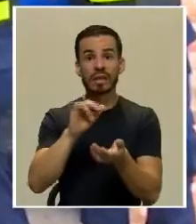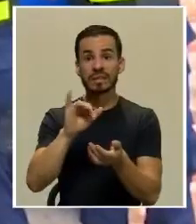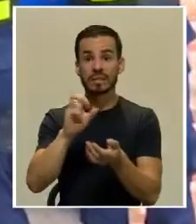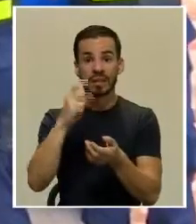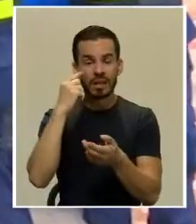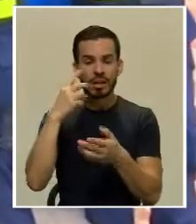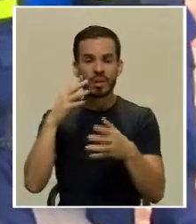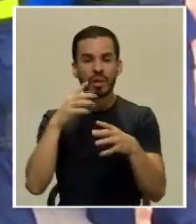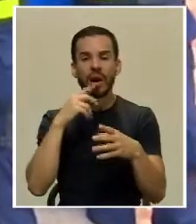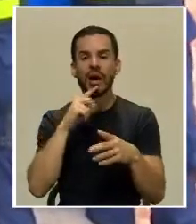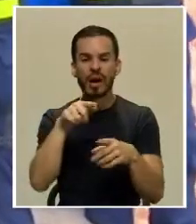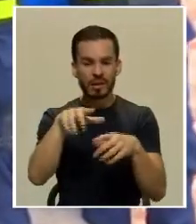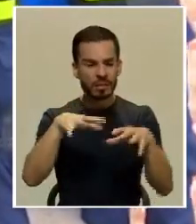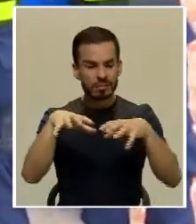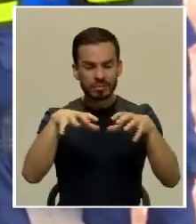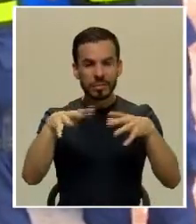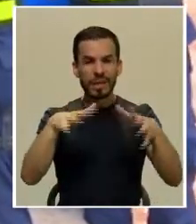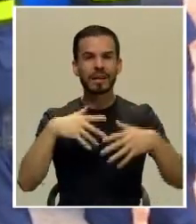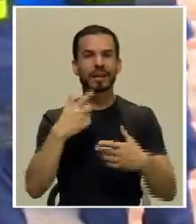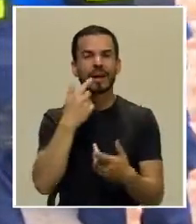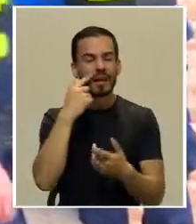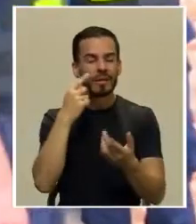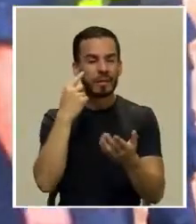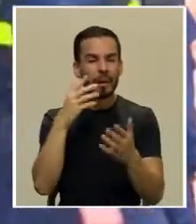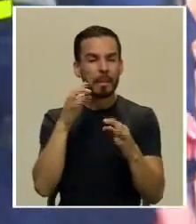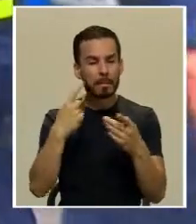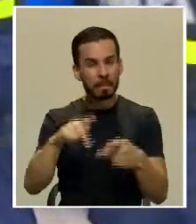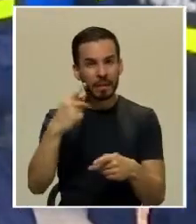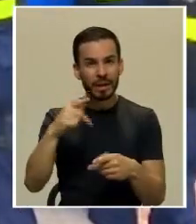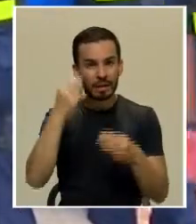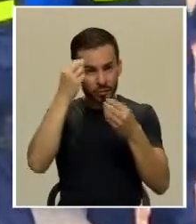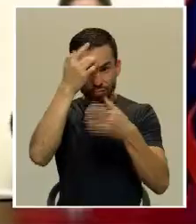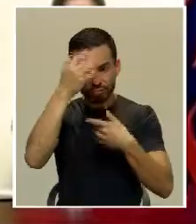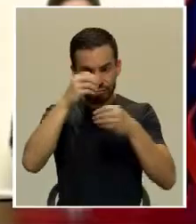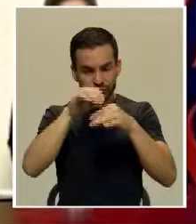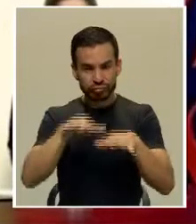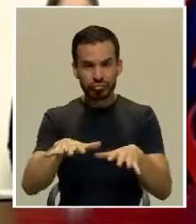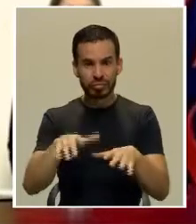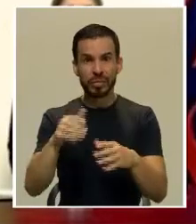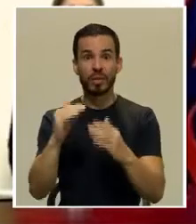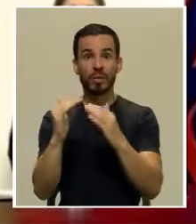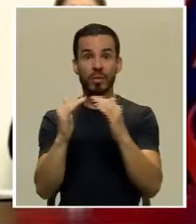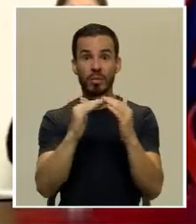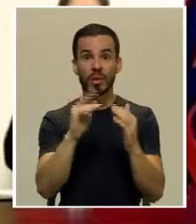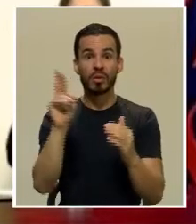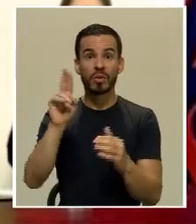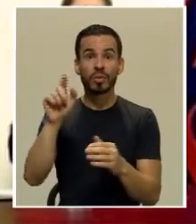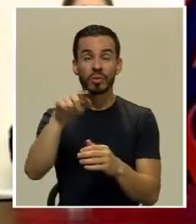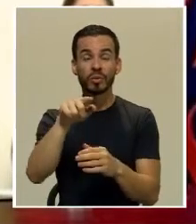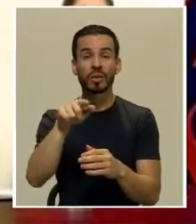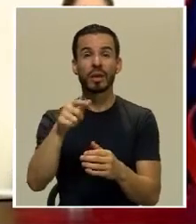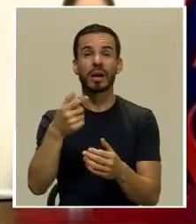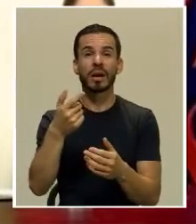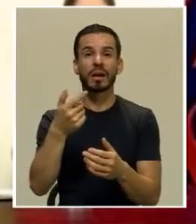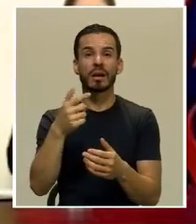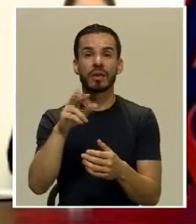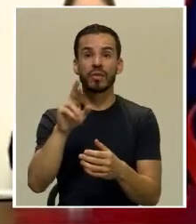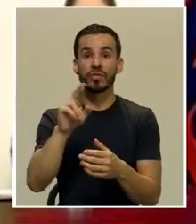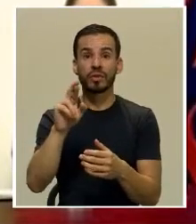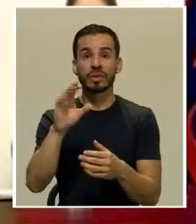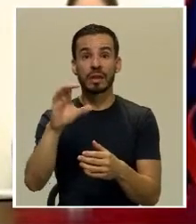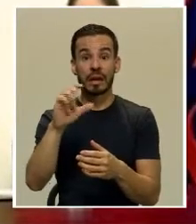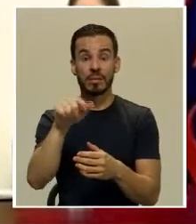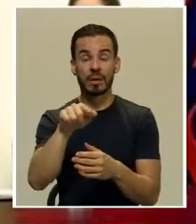por el alto riesgo de que se convierta en posibles focos de contagio del virus. Un barrio en La Uruca, el barrio